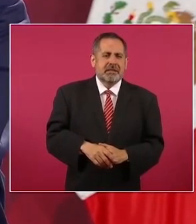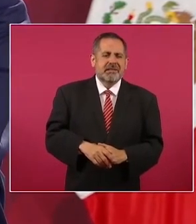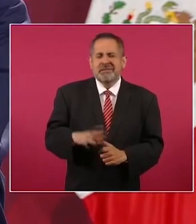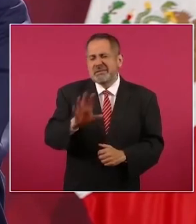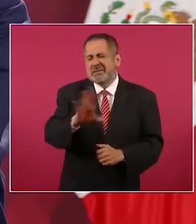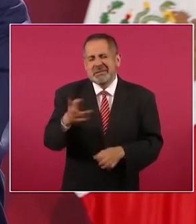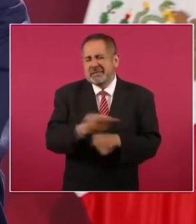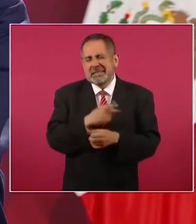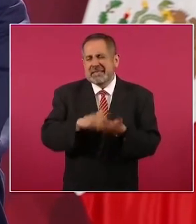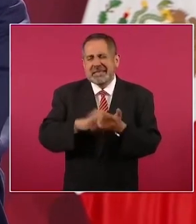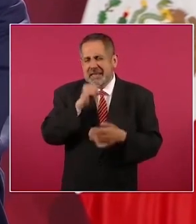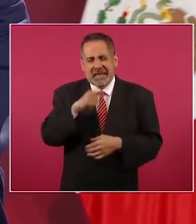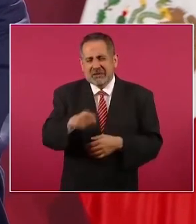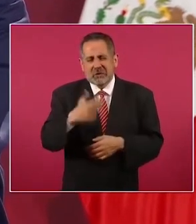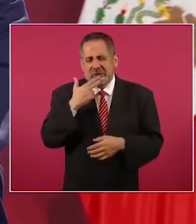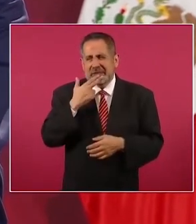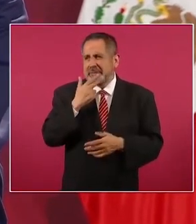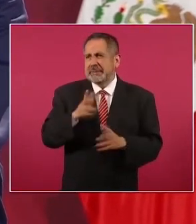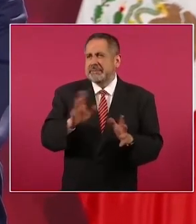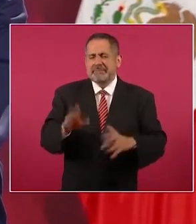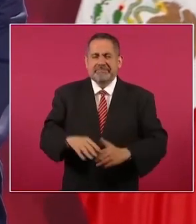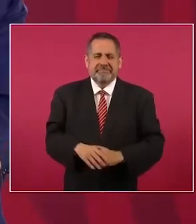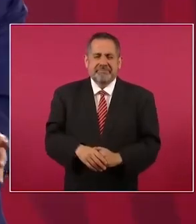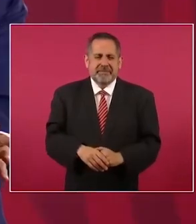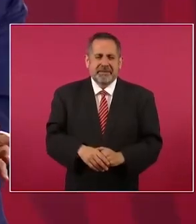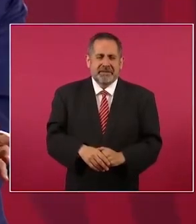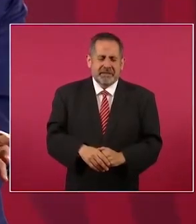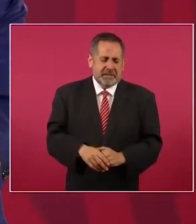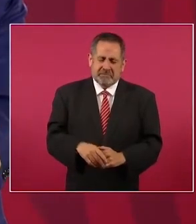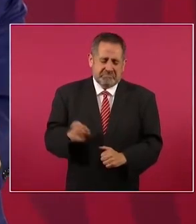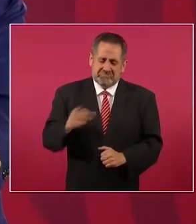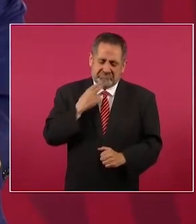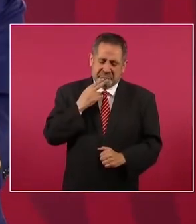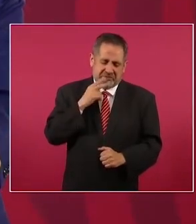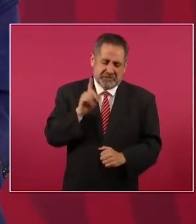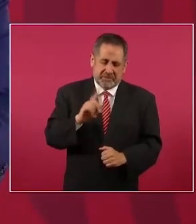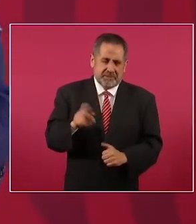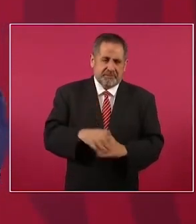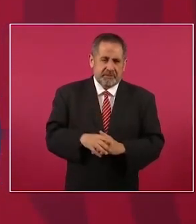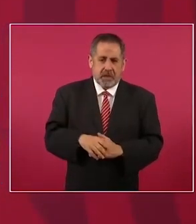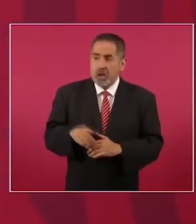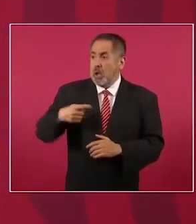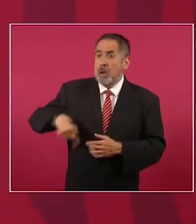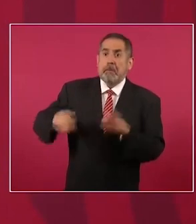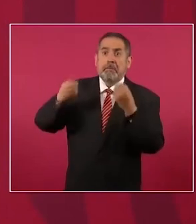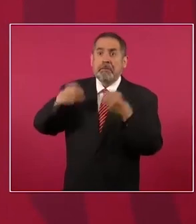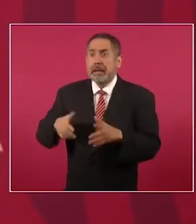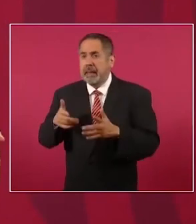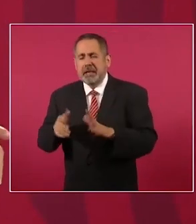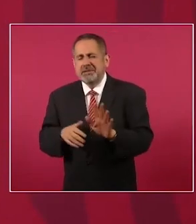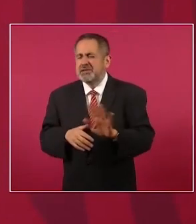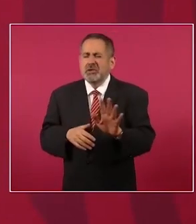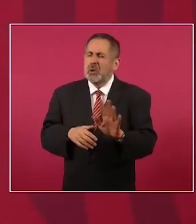No, eso no funciona. No, no afecta.